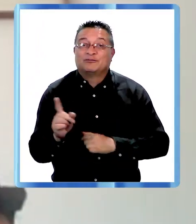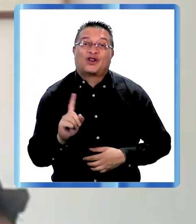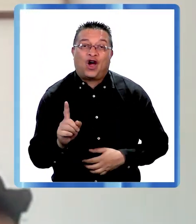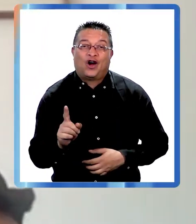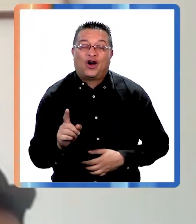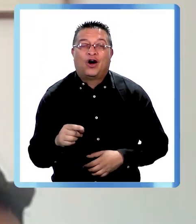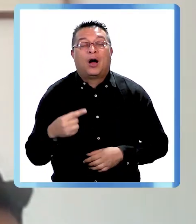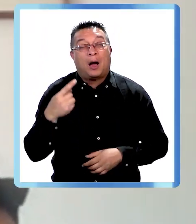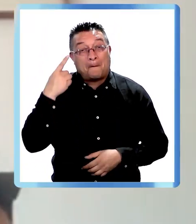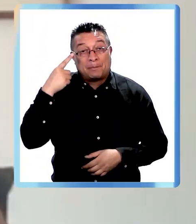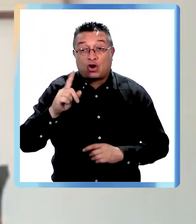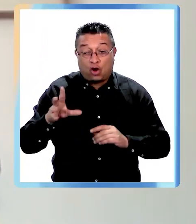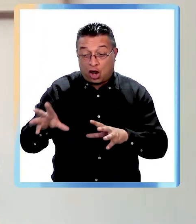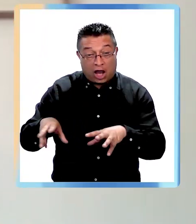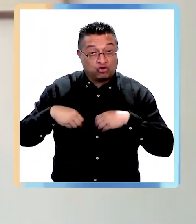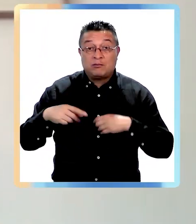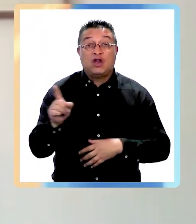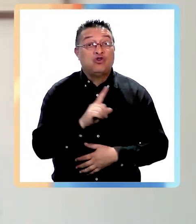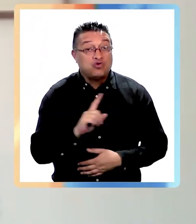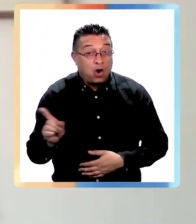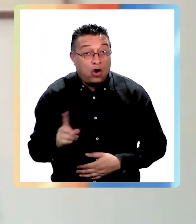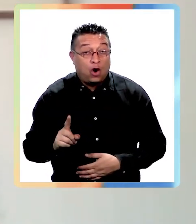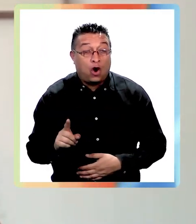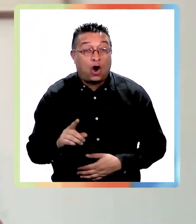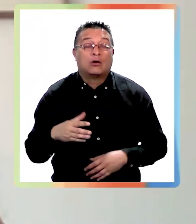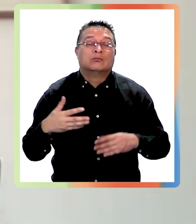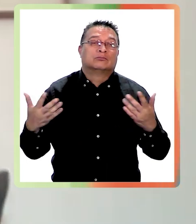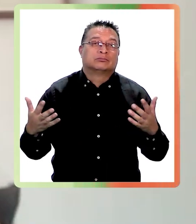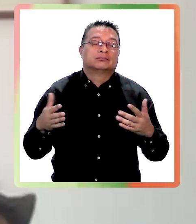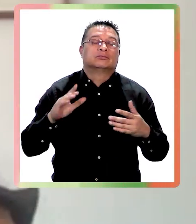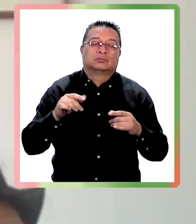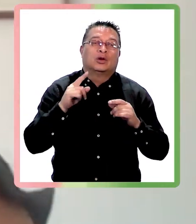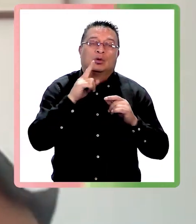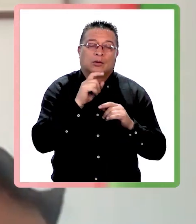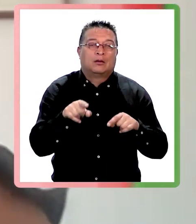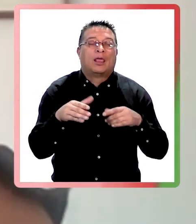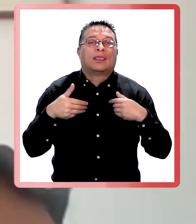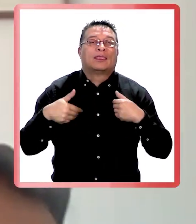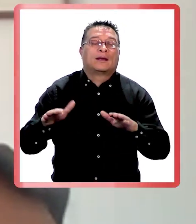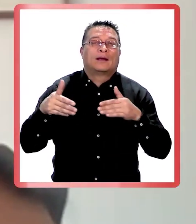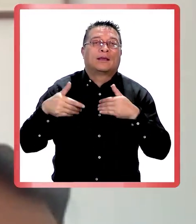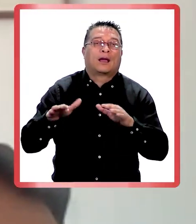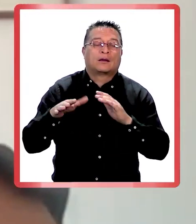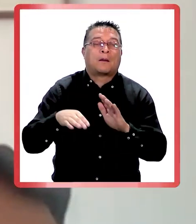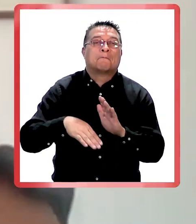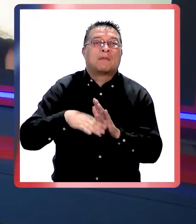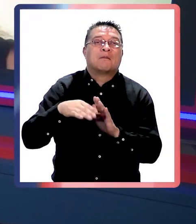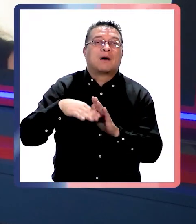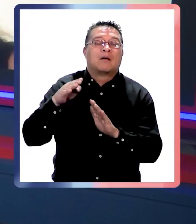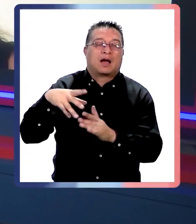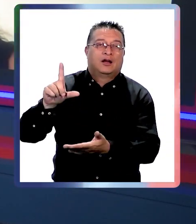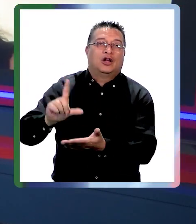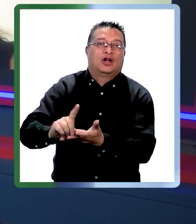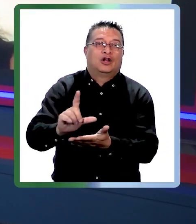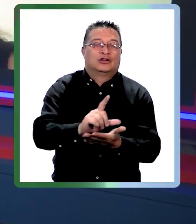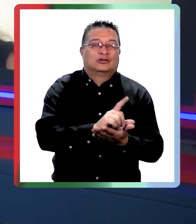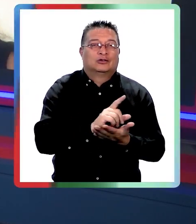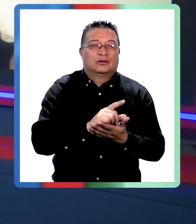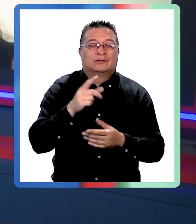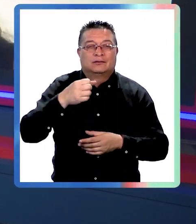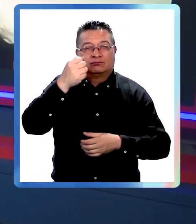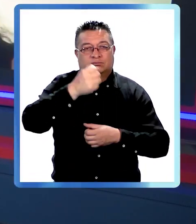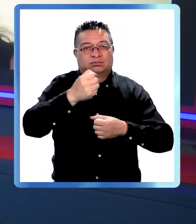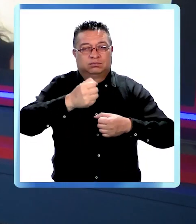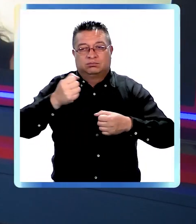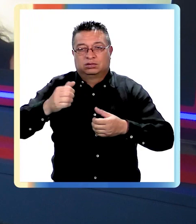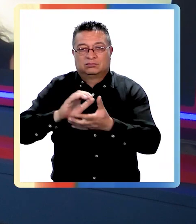inmediato, pero que si no los abordamos así, de alguna forma estamos dejando cada vez más espacio para